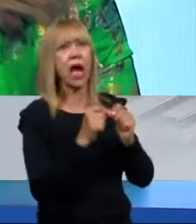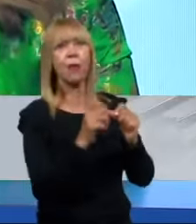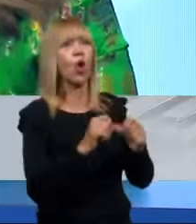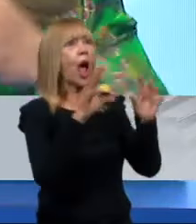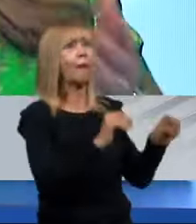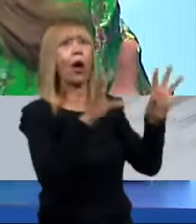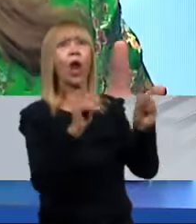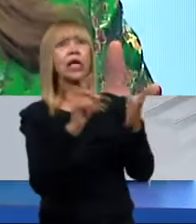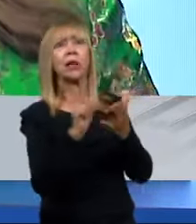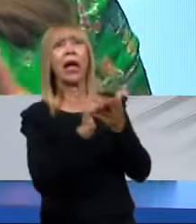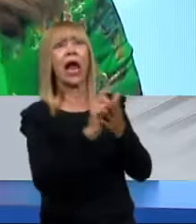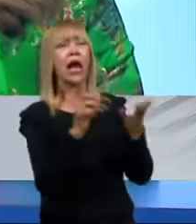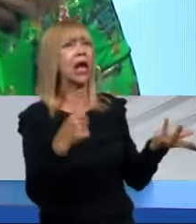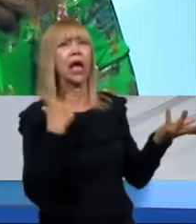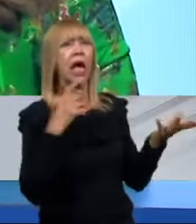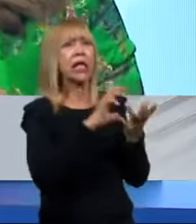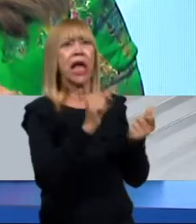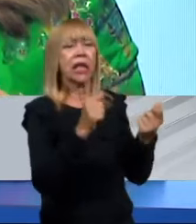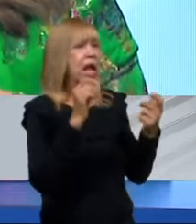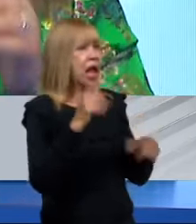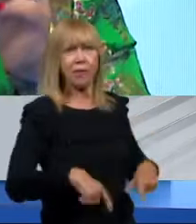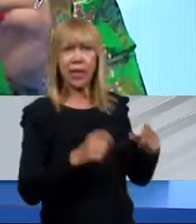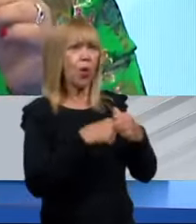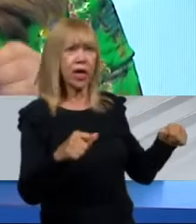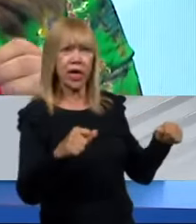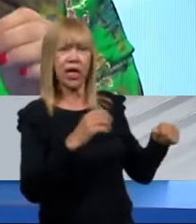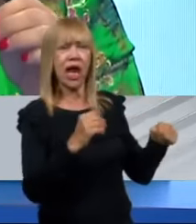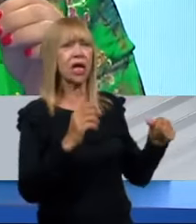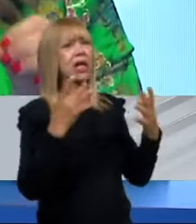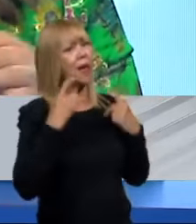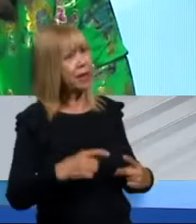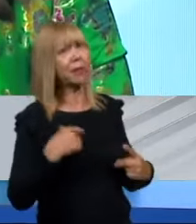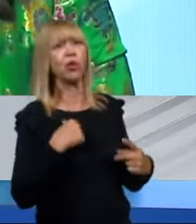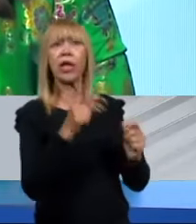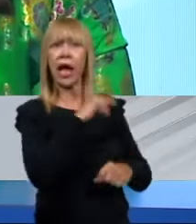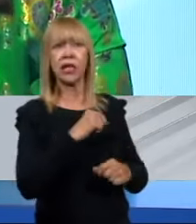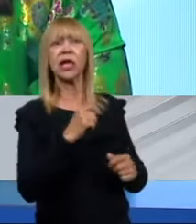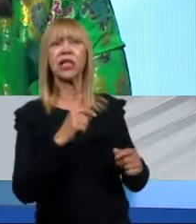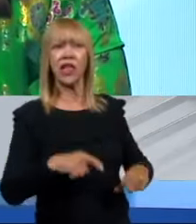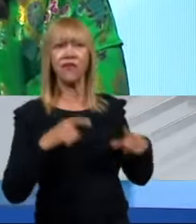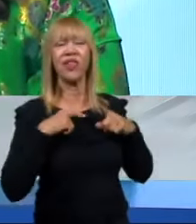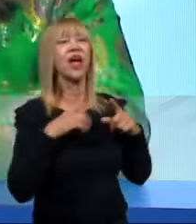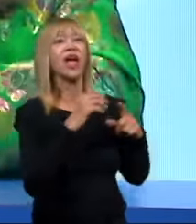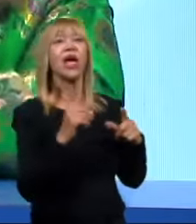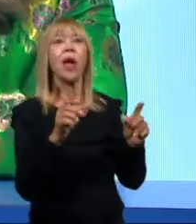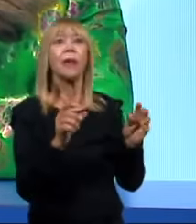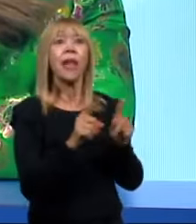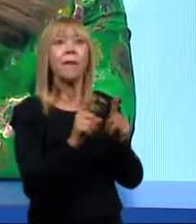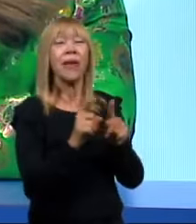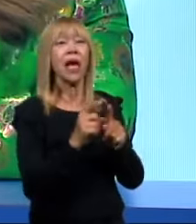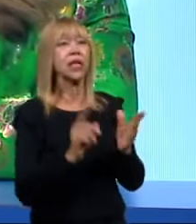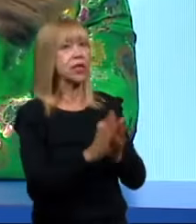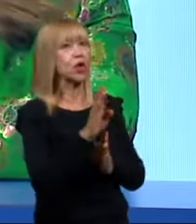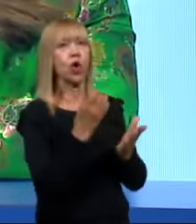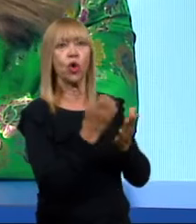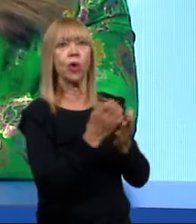los apagones semanales que le dañan la vida a cualquiera y que deprimen nuestra calidad de vida y más aún el desarrollo económico de nuestra